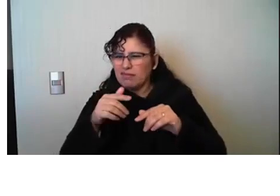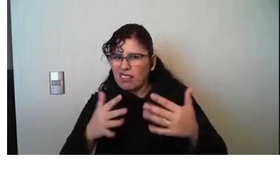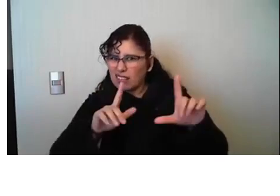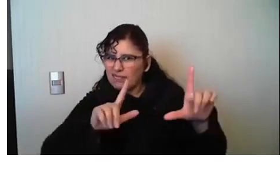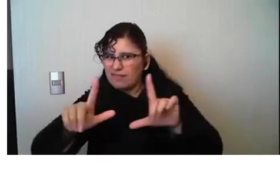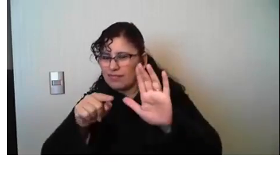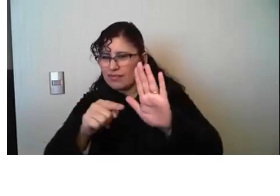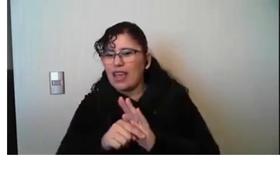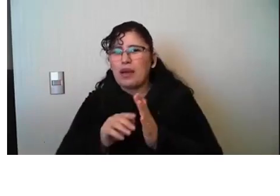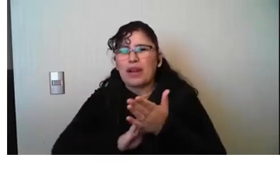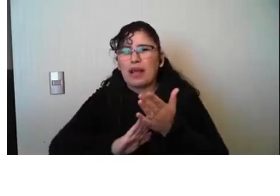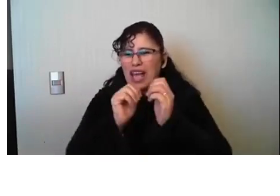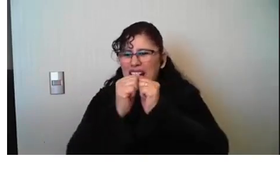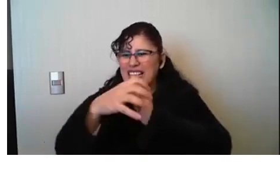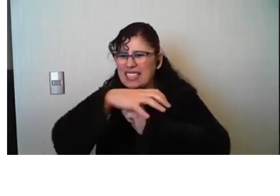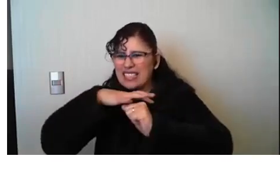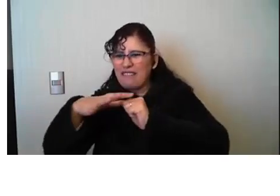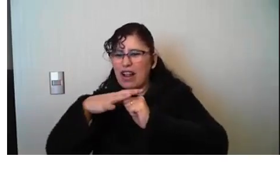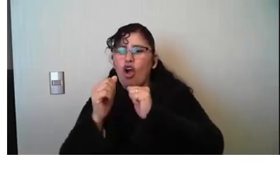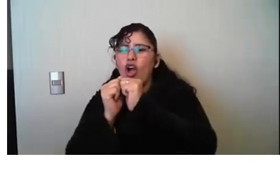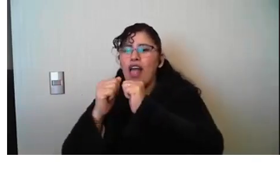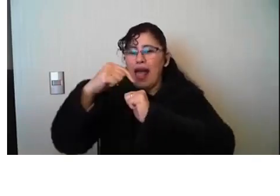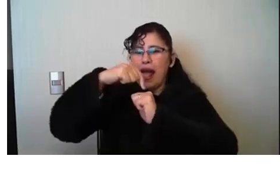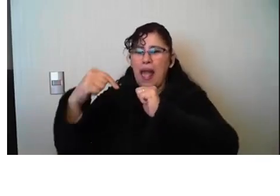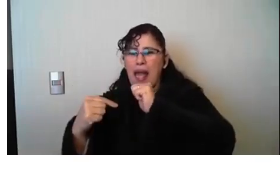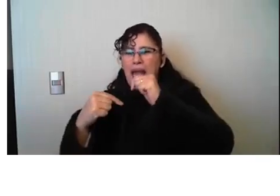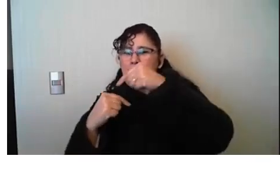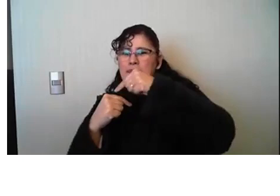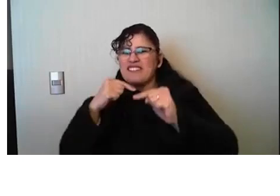hemisferio, vamos a tener otra actividad de repaso.